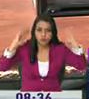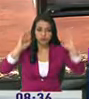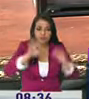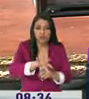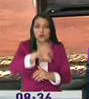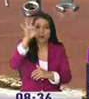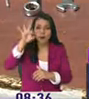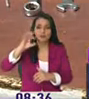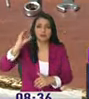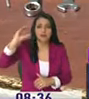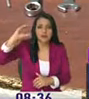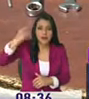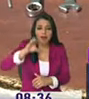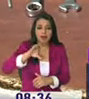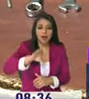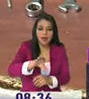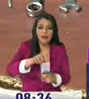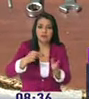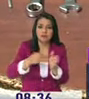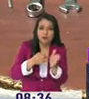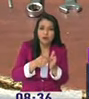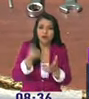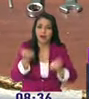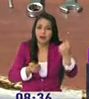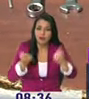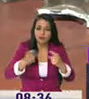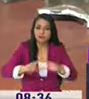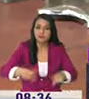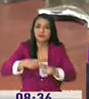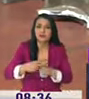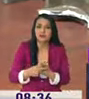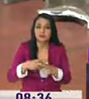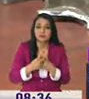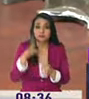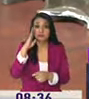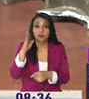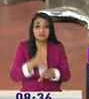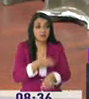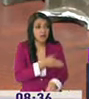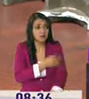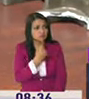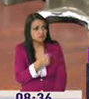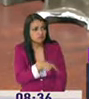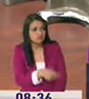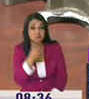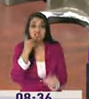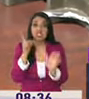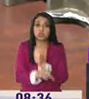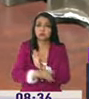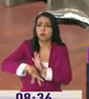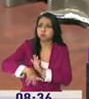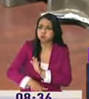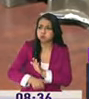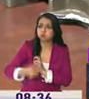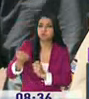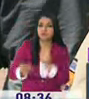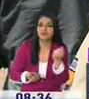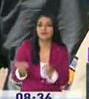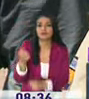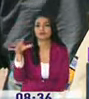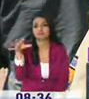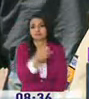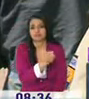mascarillas de radios y una variedad de herramientas. La policía estaba atenta. Minutos antes, un taxista denunció el robo de la computadora de su vehículo. En el